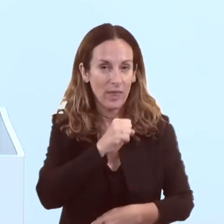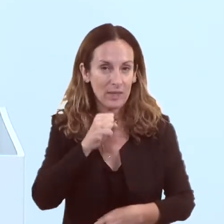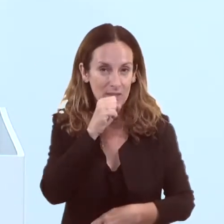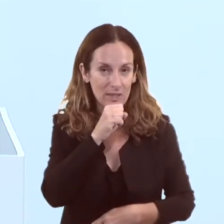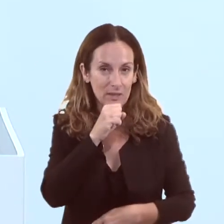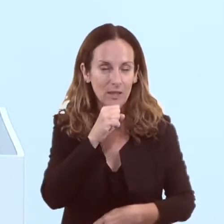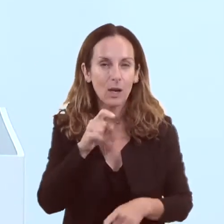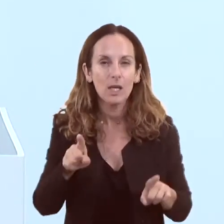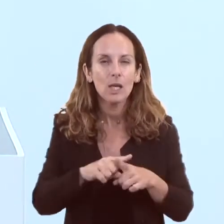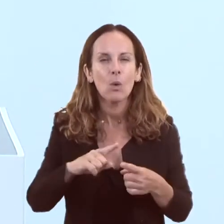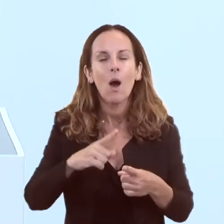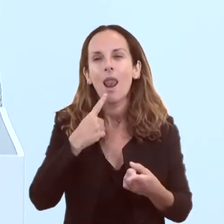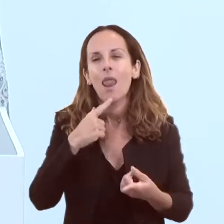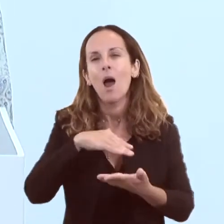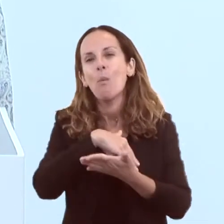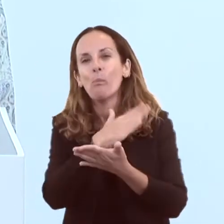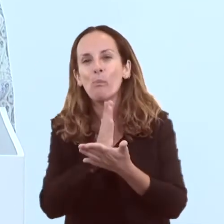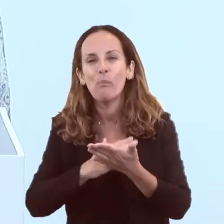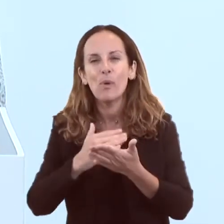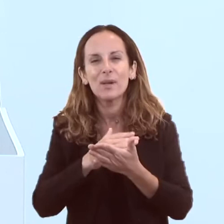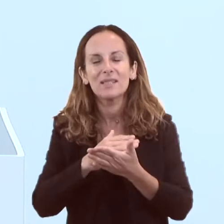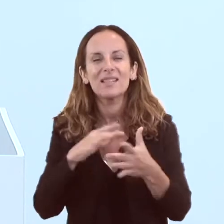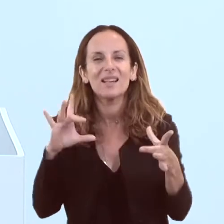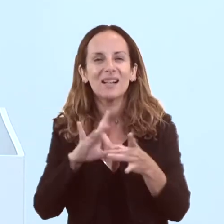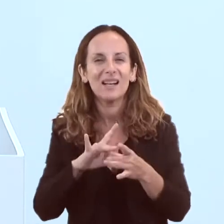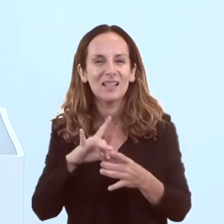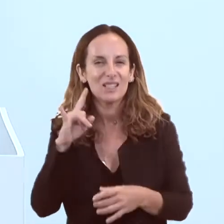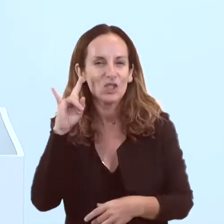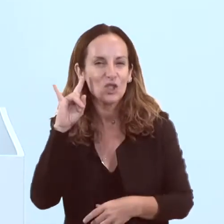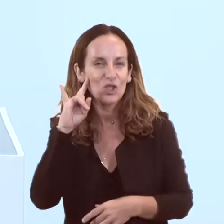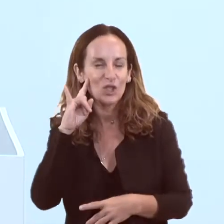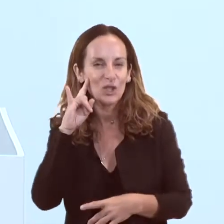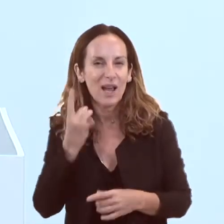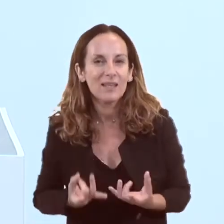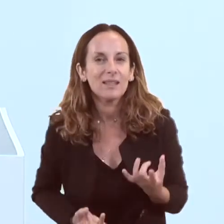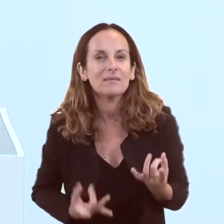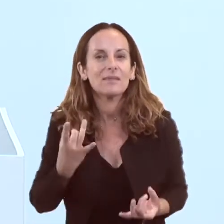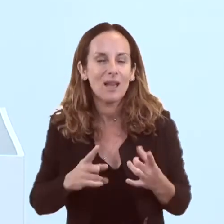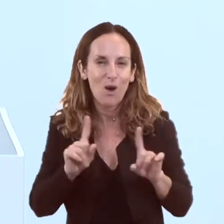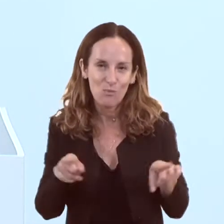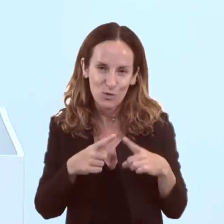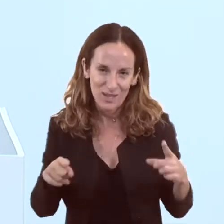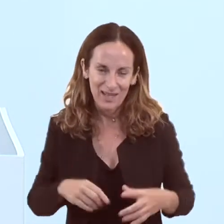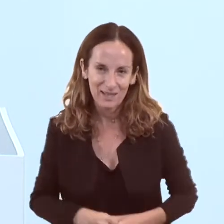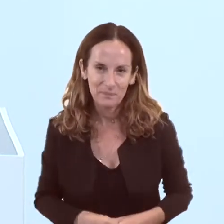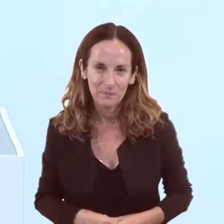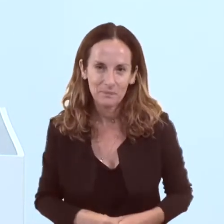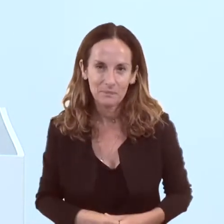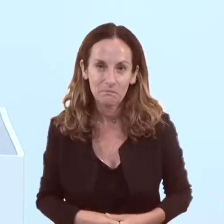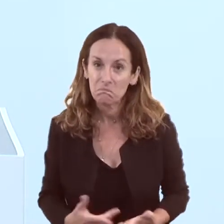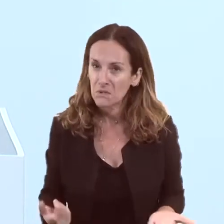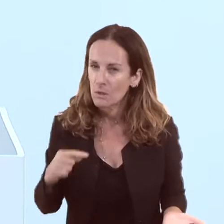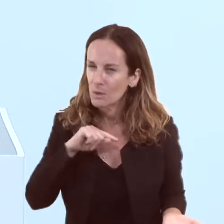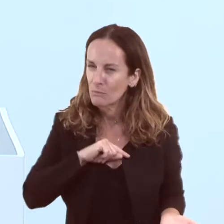poesía Sonora no y de creación musical tengo el honor de poder presentar